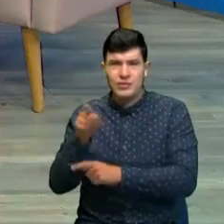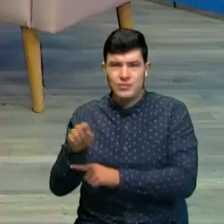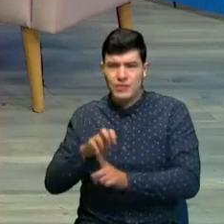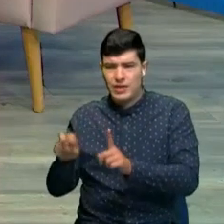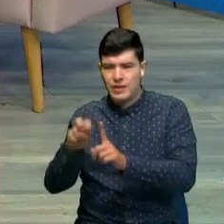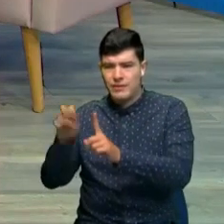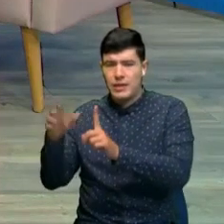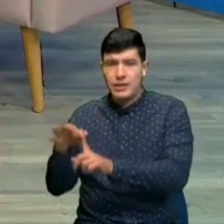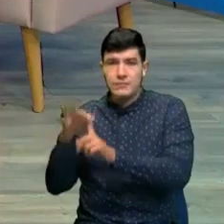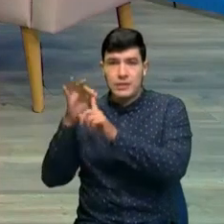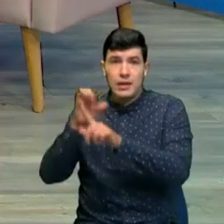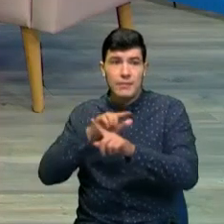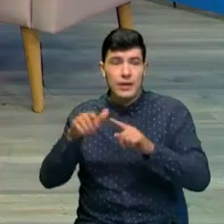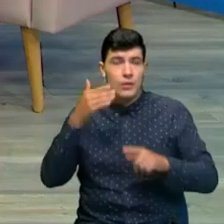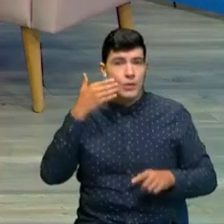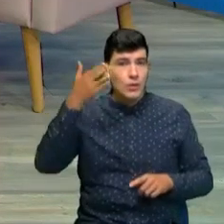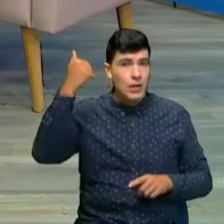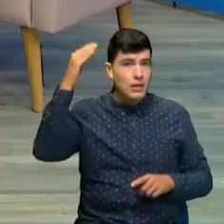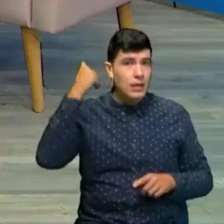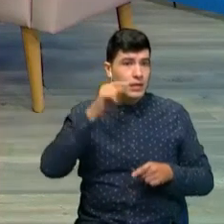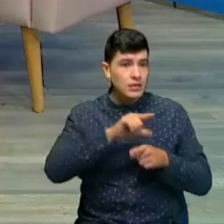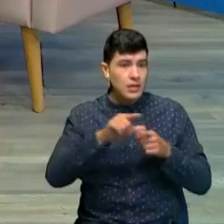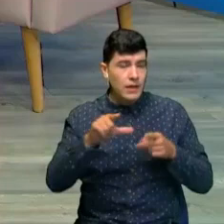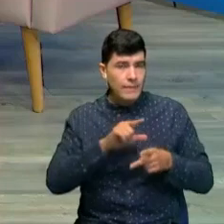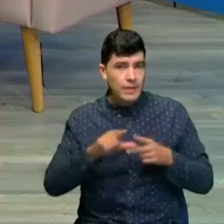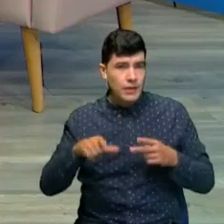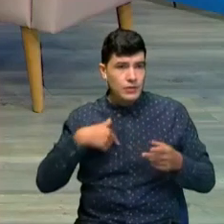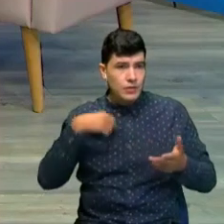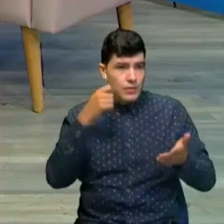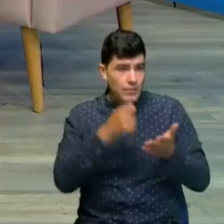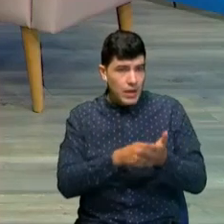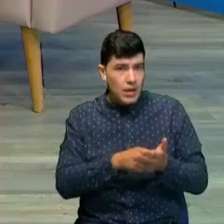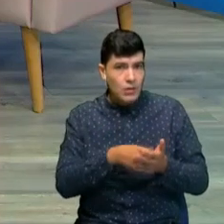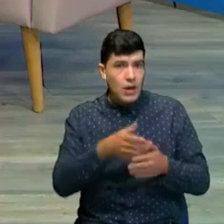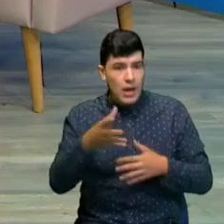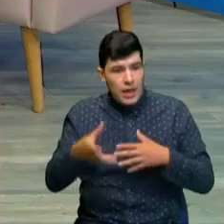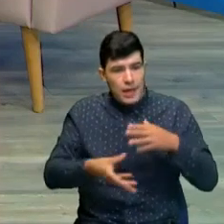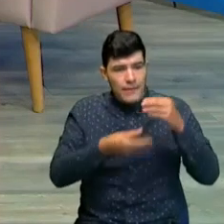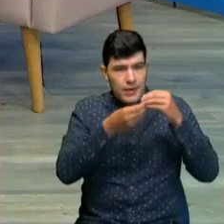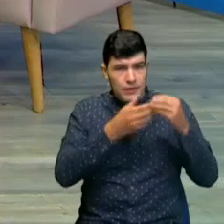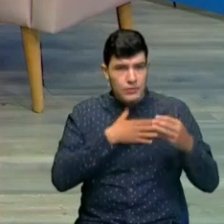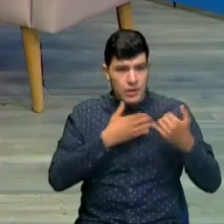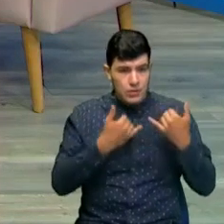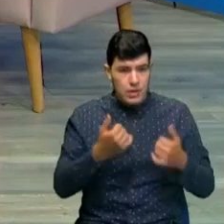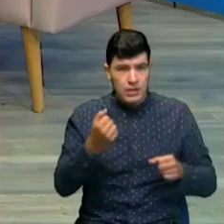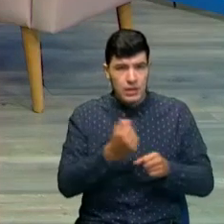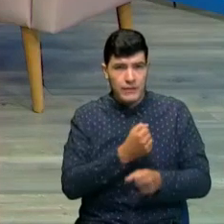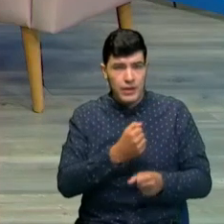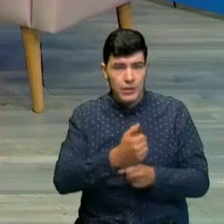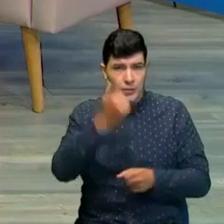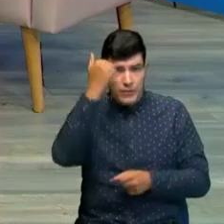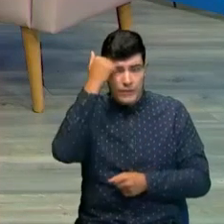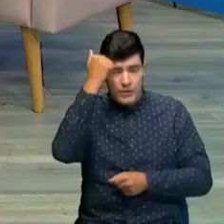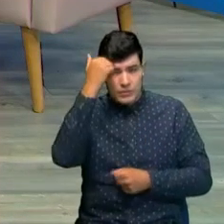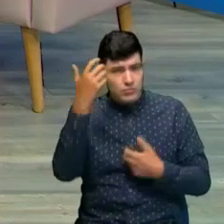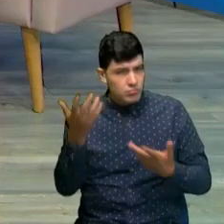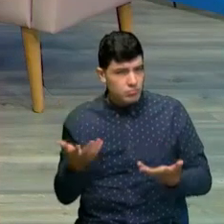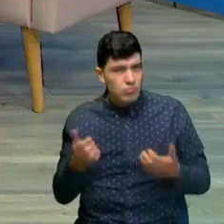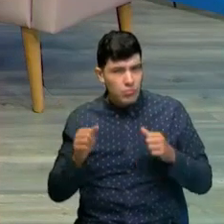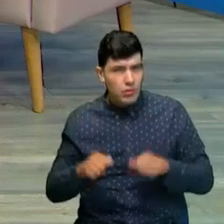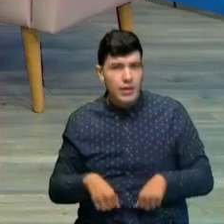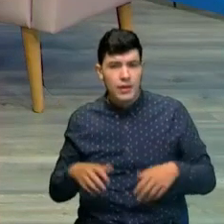especial. Las semanas que cotice, esas me las pueden adicionar a lo que llevo en el